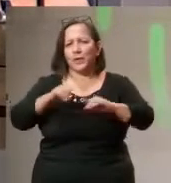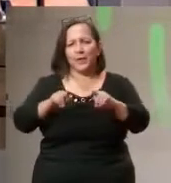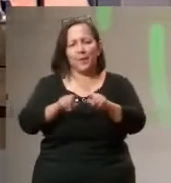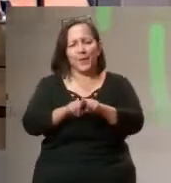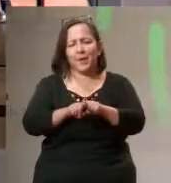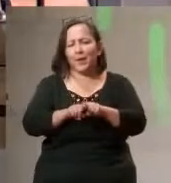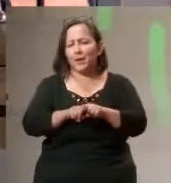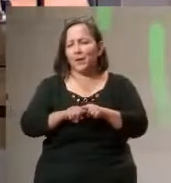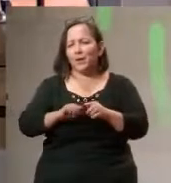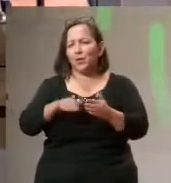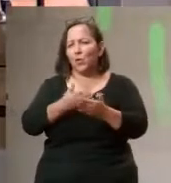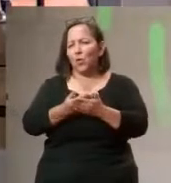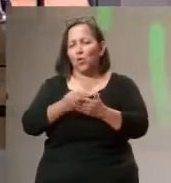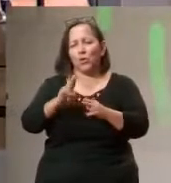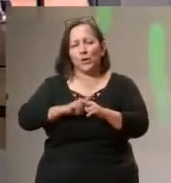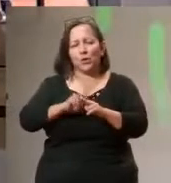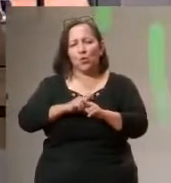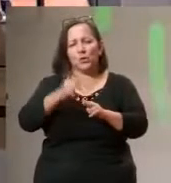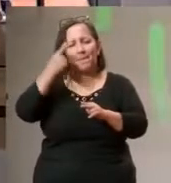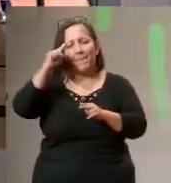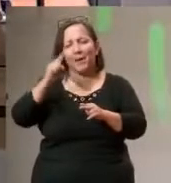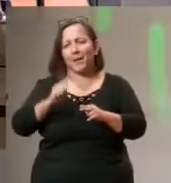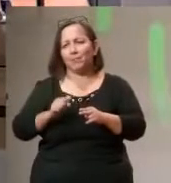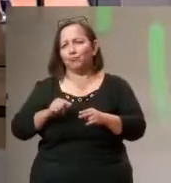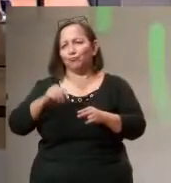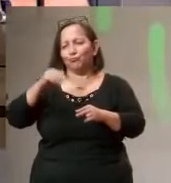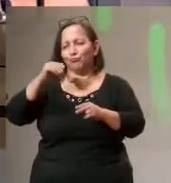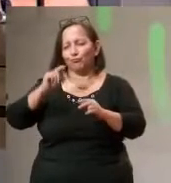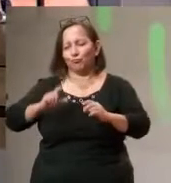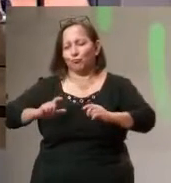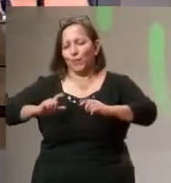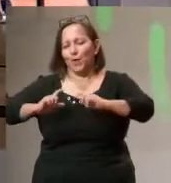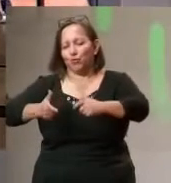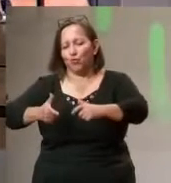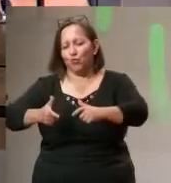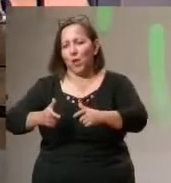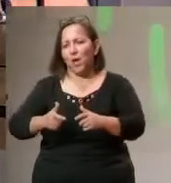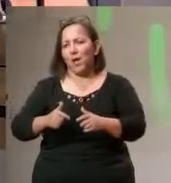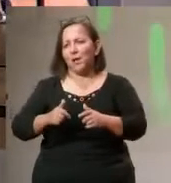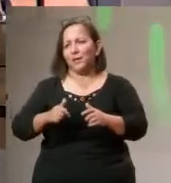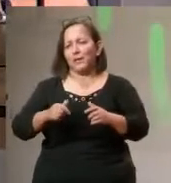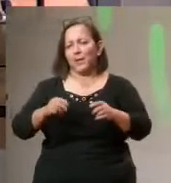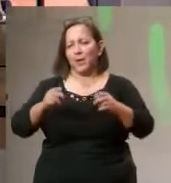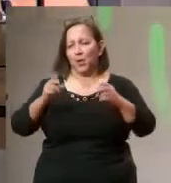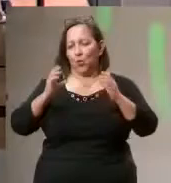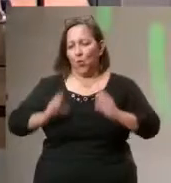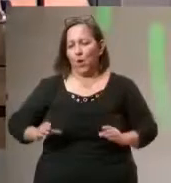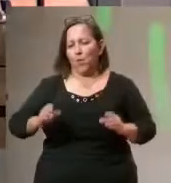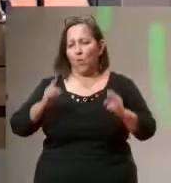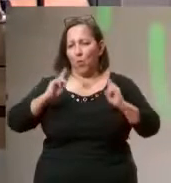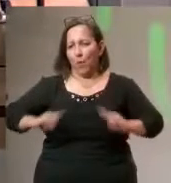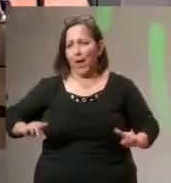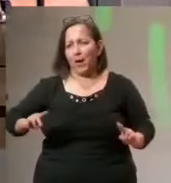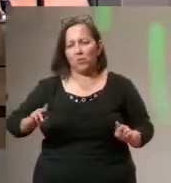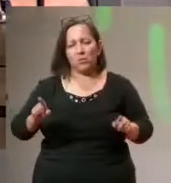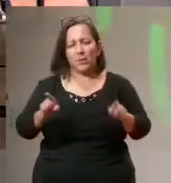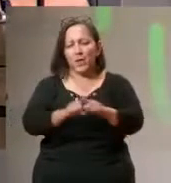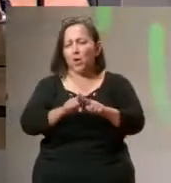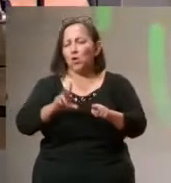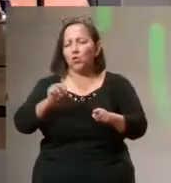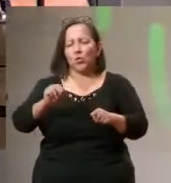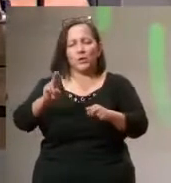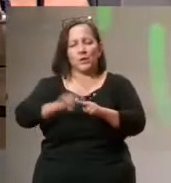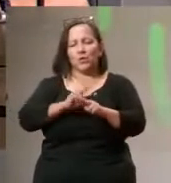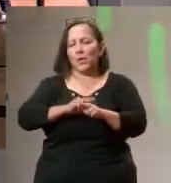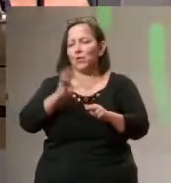haber aumentado la tecnología en los últimos años. Existen una gran cantidad de sistemas cuya tecnología está obsoleta, cuyo estado